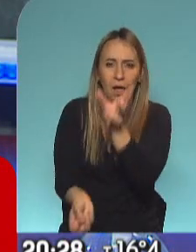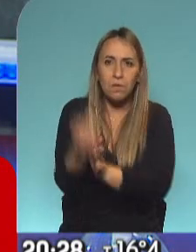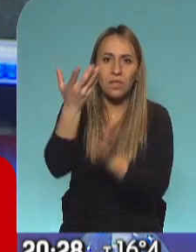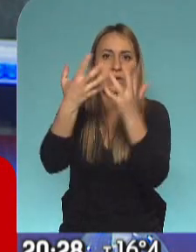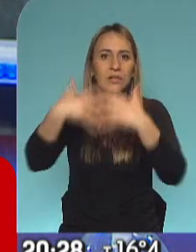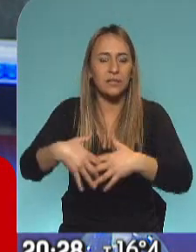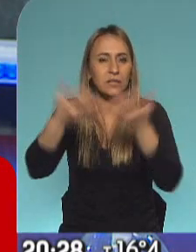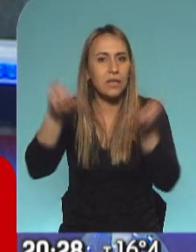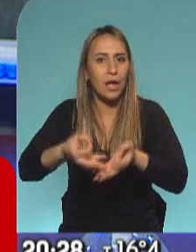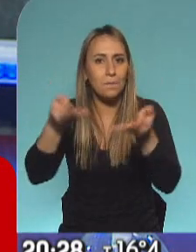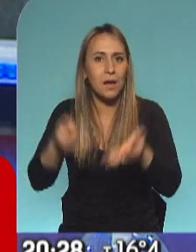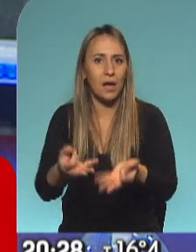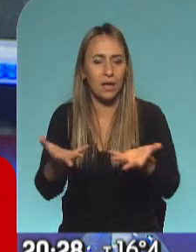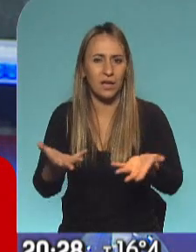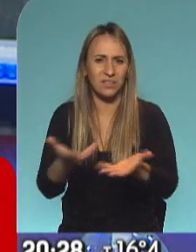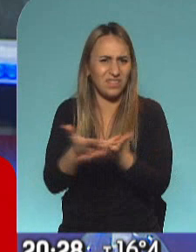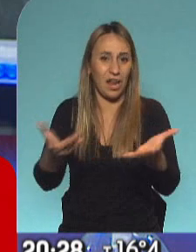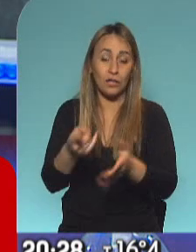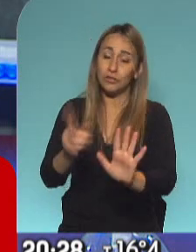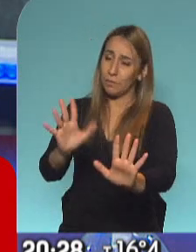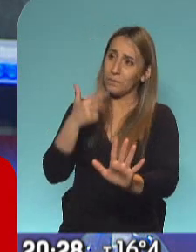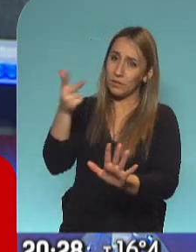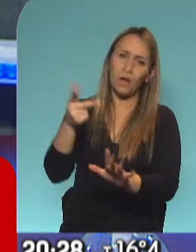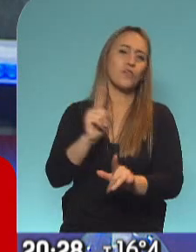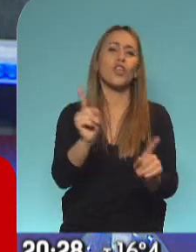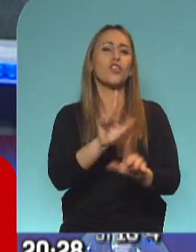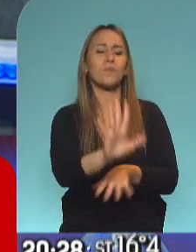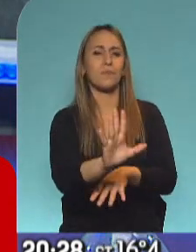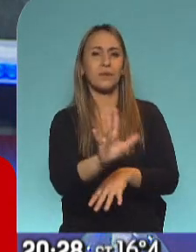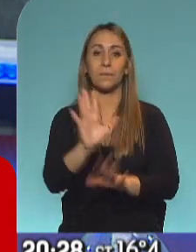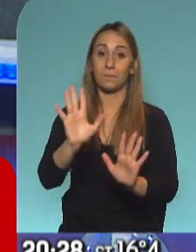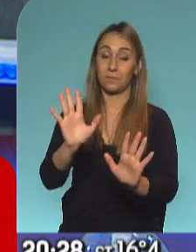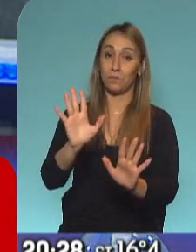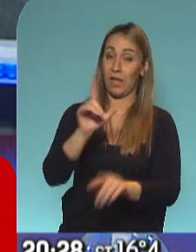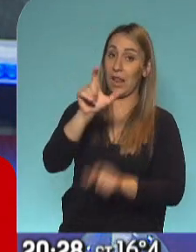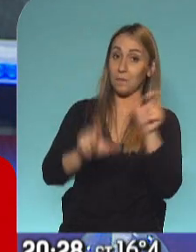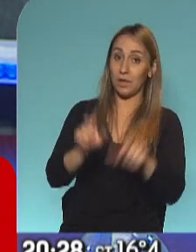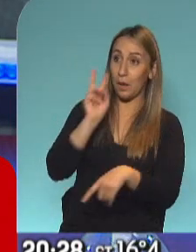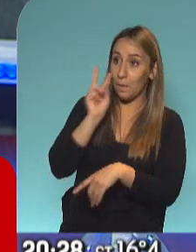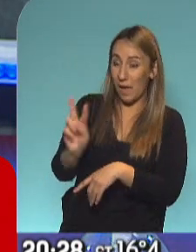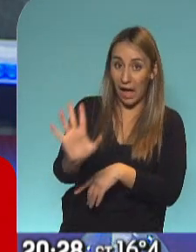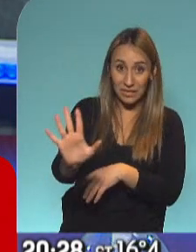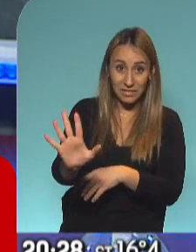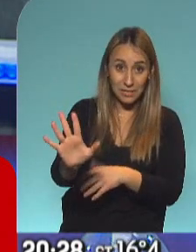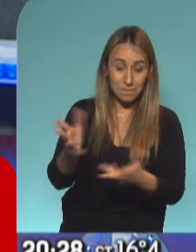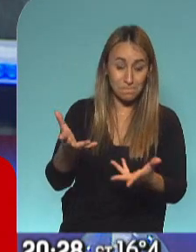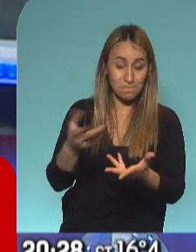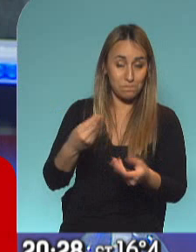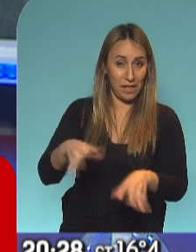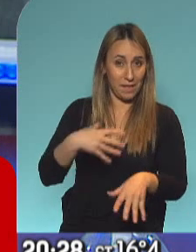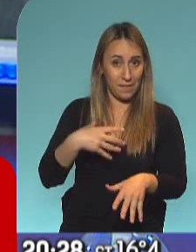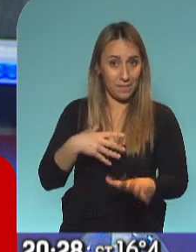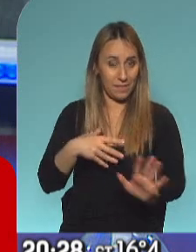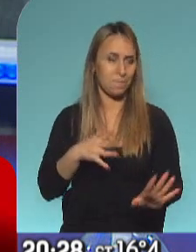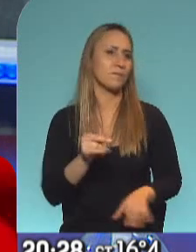fallecidos. Le digo, ¿sabe por qué? Porque la gente, cuando ve aparecer esto, pierde la relación. Es absolutamente